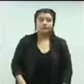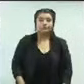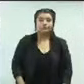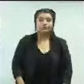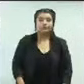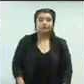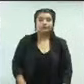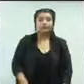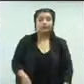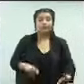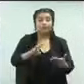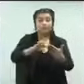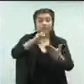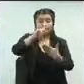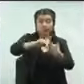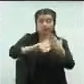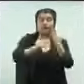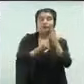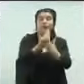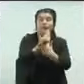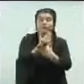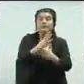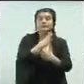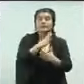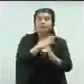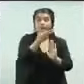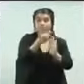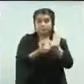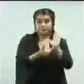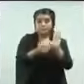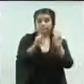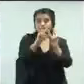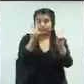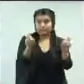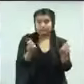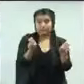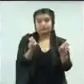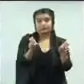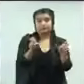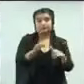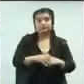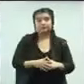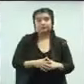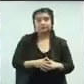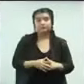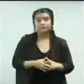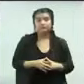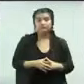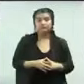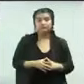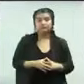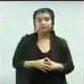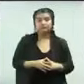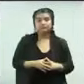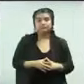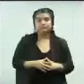Sí, para los proyectos nuevos tenemos para el tema de, perdón, este no es el documento,